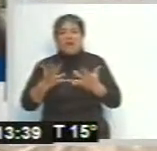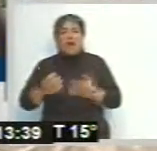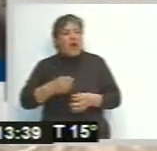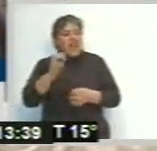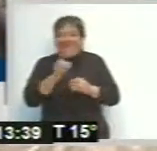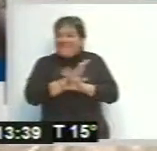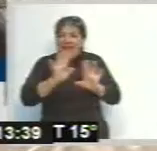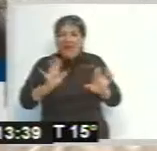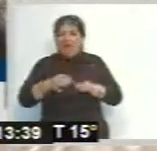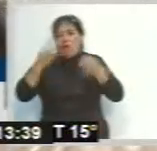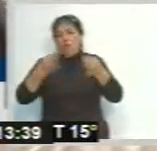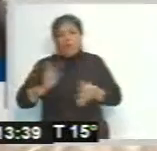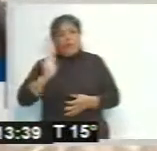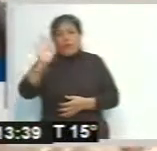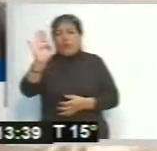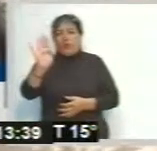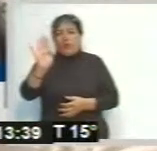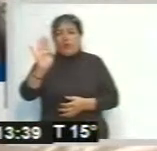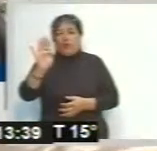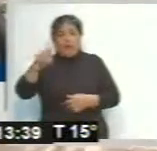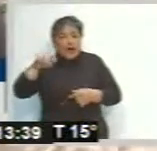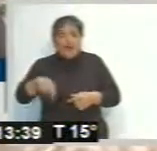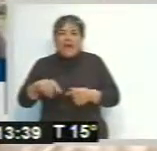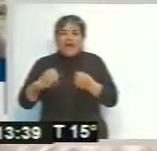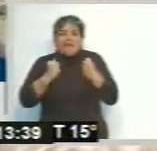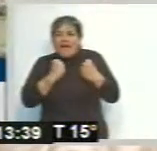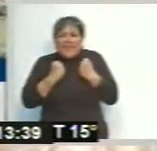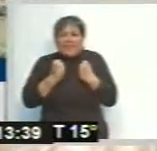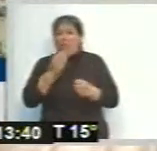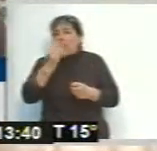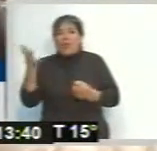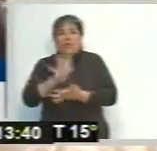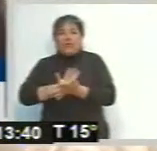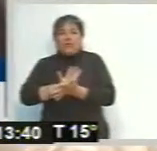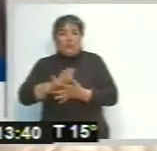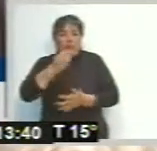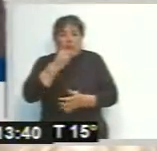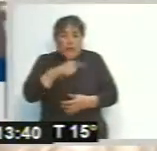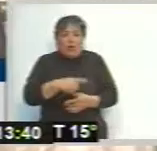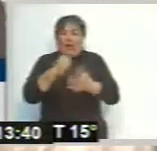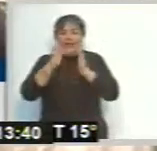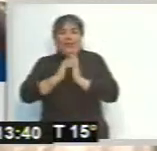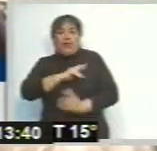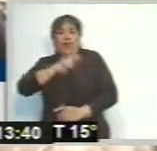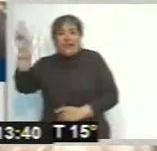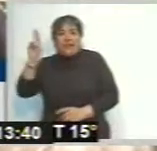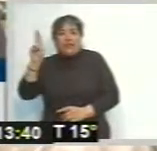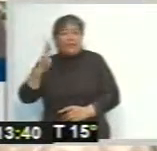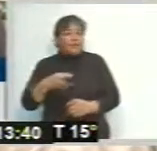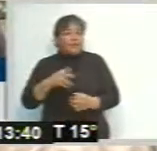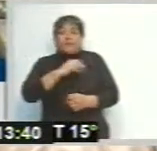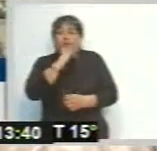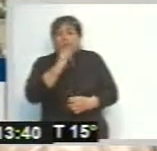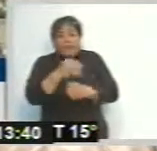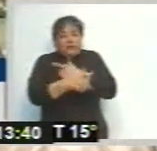persona lleva un buen camino el fundamentalismo de cualquier tipo en este caso el fundamentalismo religioso es inexplicable es